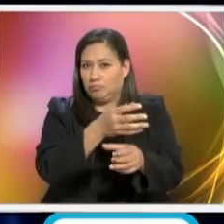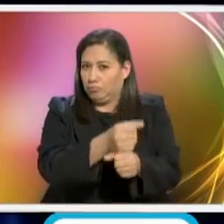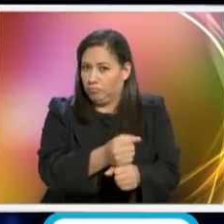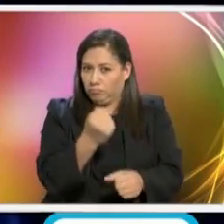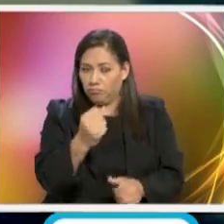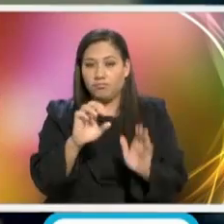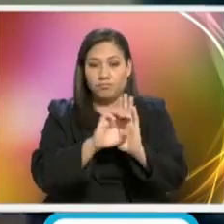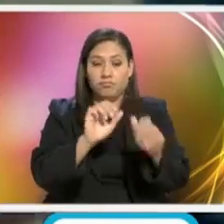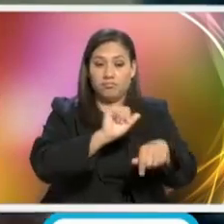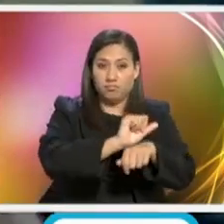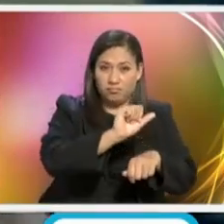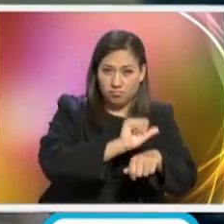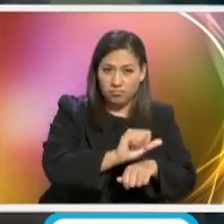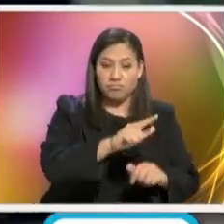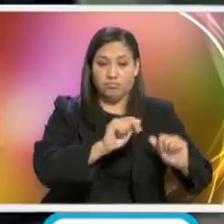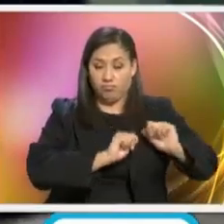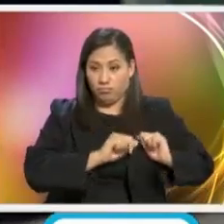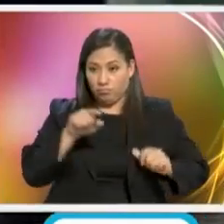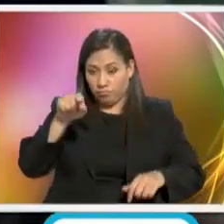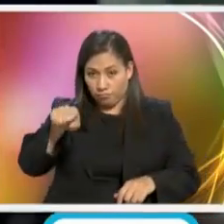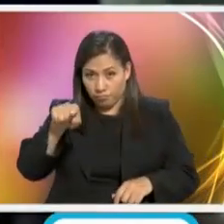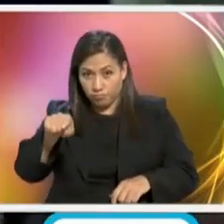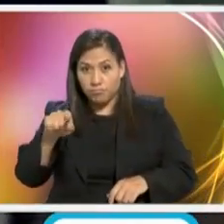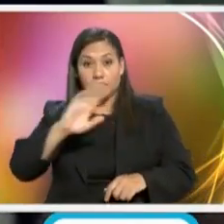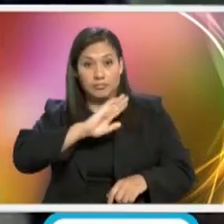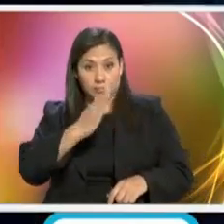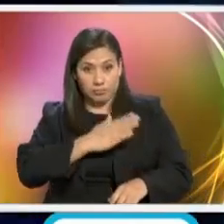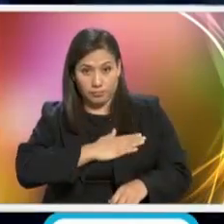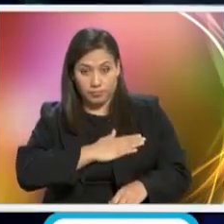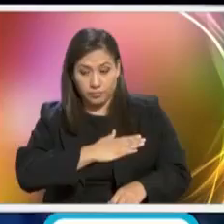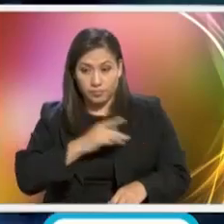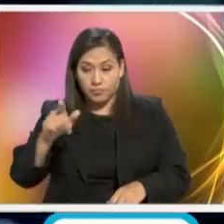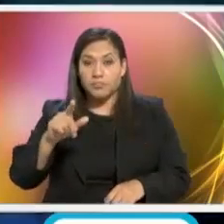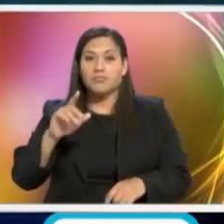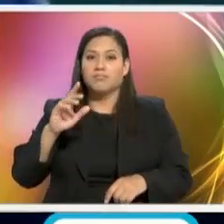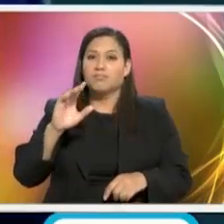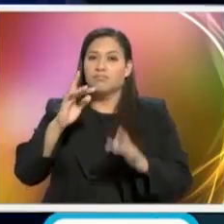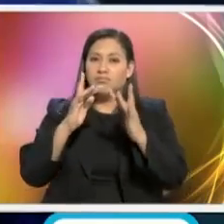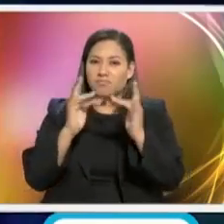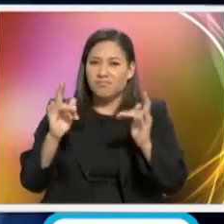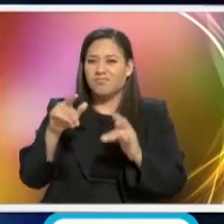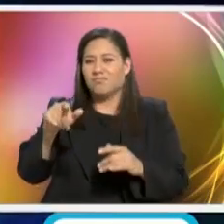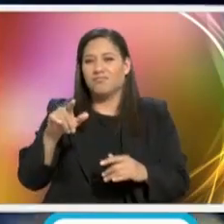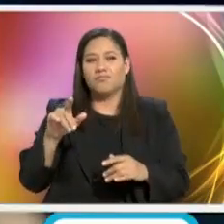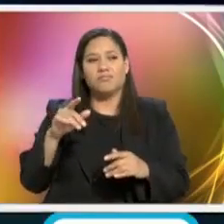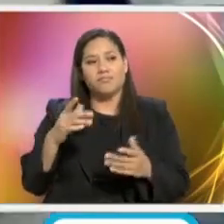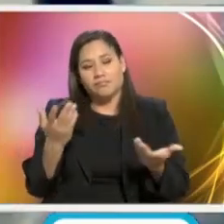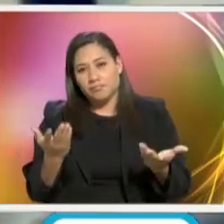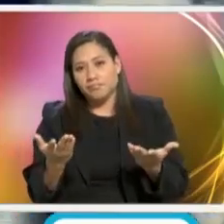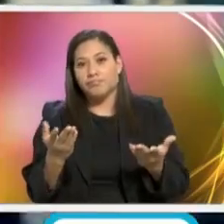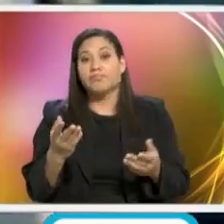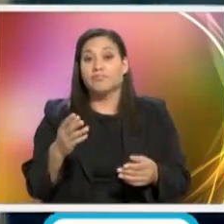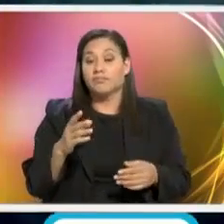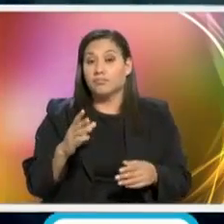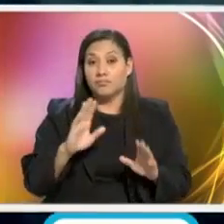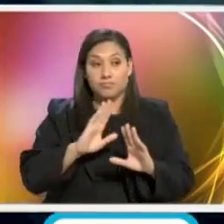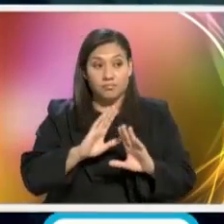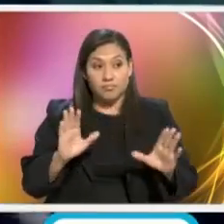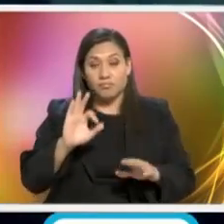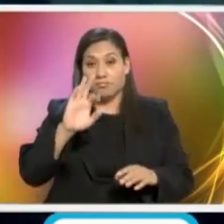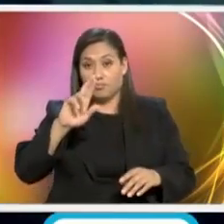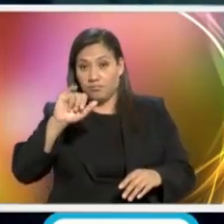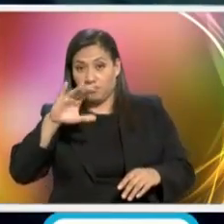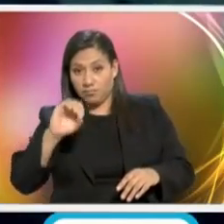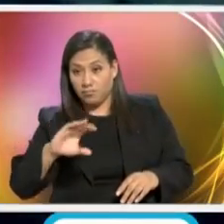caso de Argentina, una dictadura militar, en el caso de España, el franquismo. Entonces, pues hasta que muere Franco en los